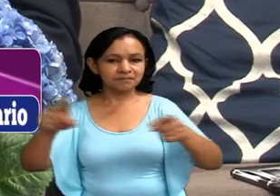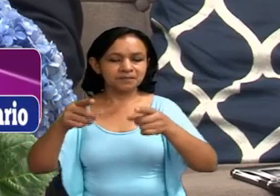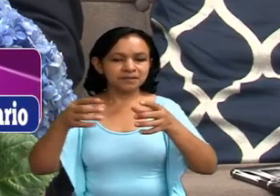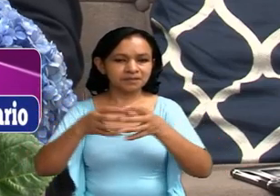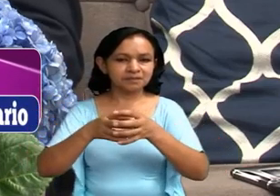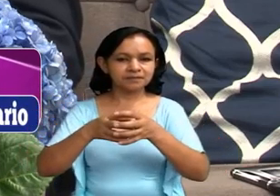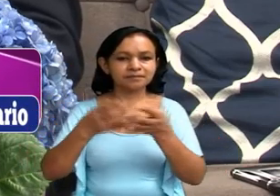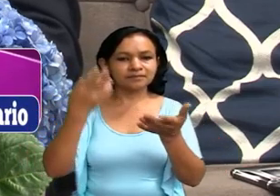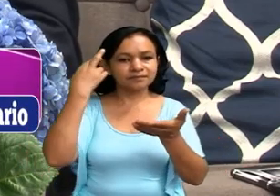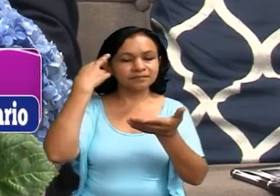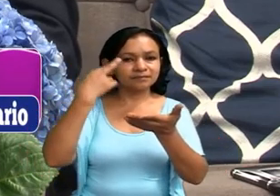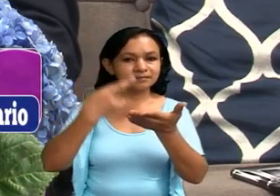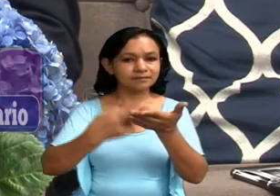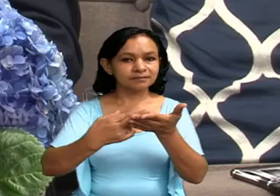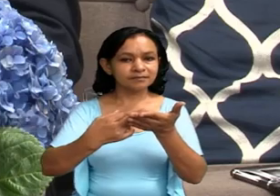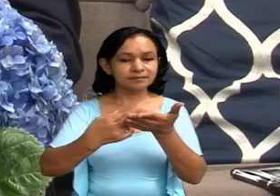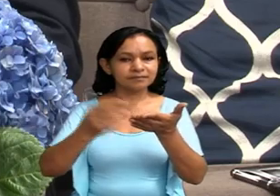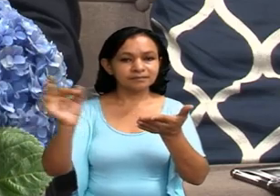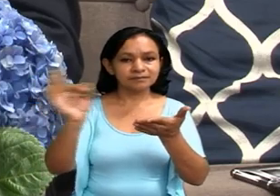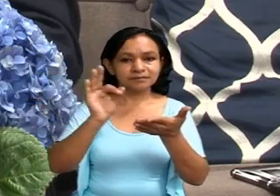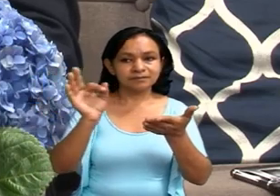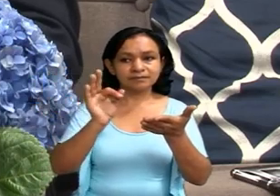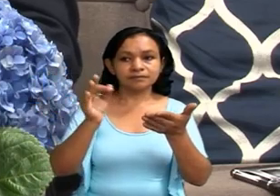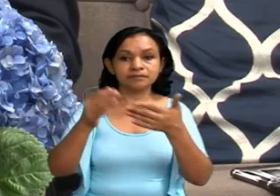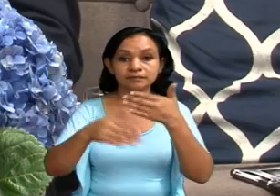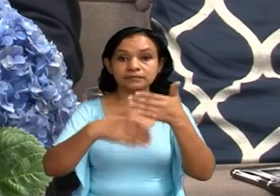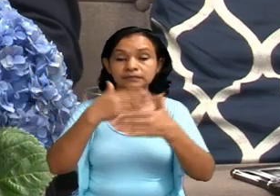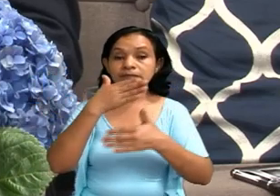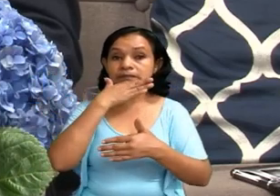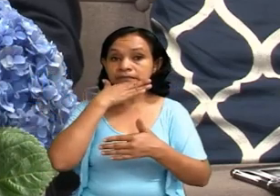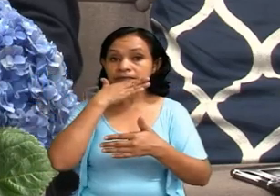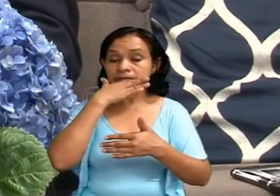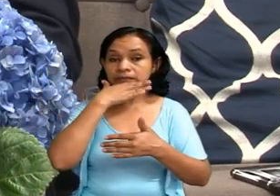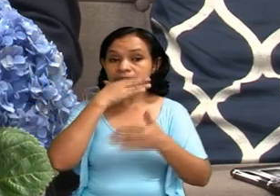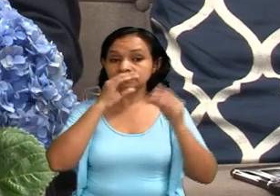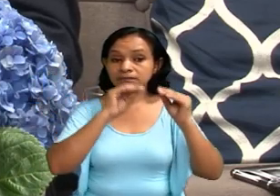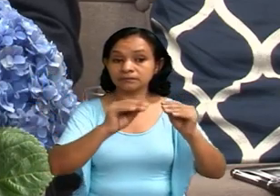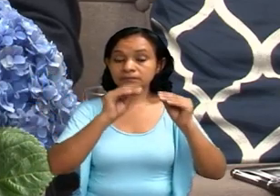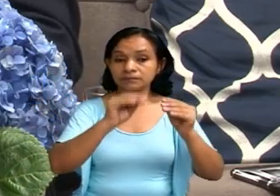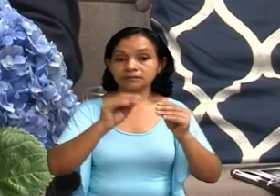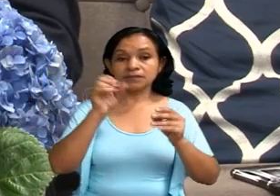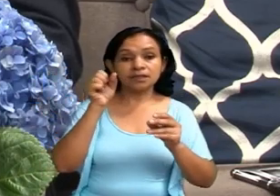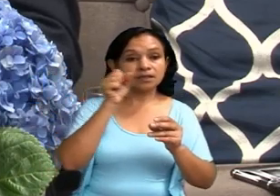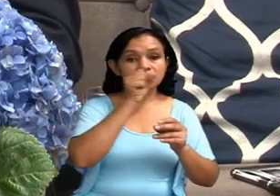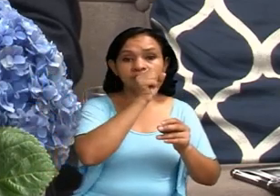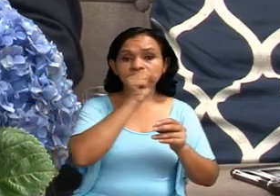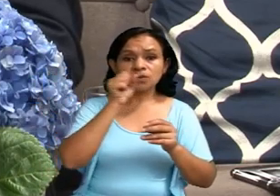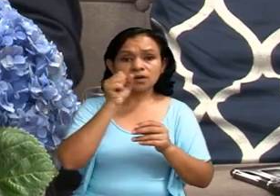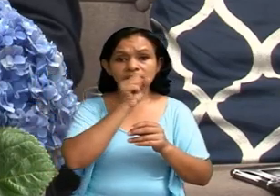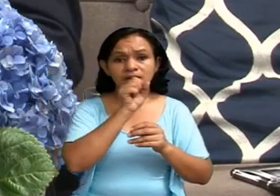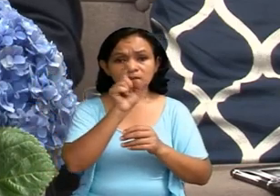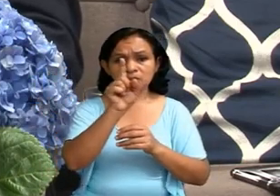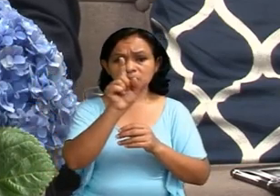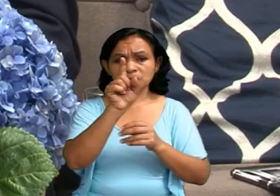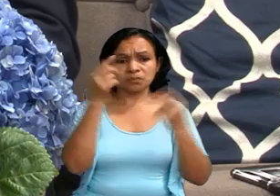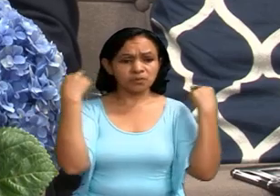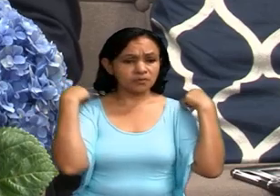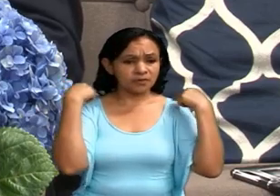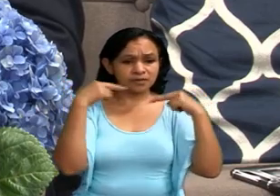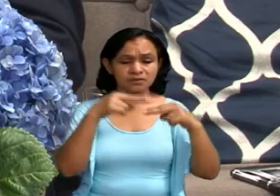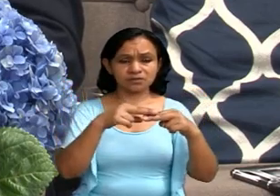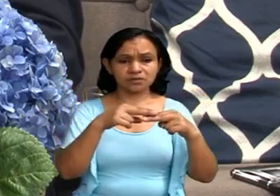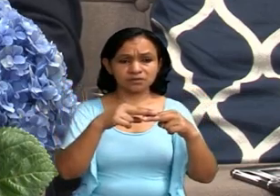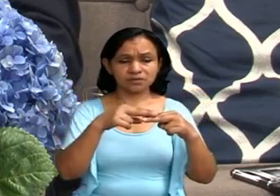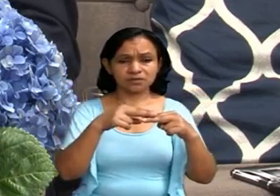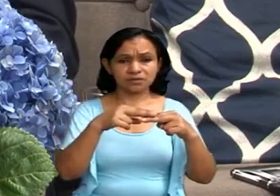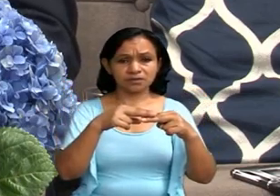Acordemos que el proceso de la formación de una orquesta es mucho más complejo. Exacto. Que la de un coro. La de un coro necesitas un instructor, mientras que la